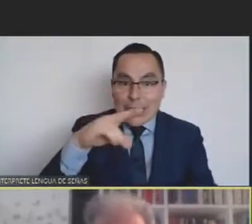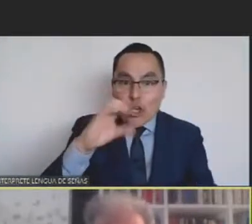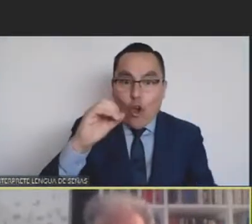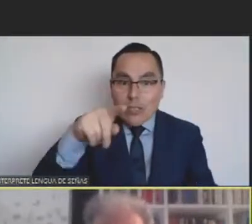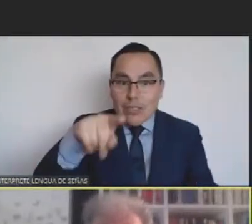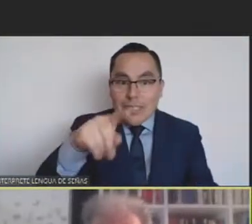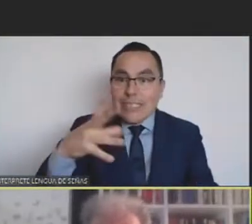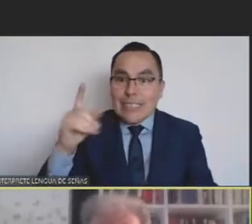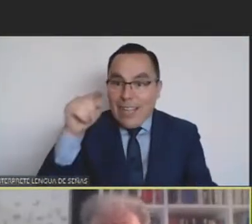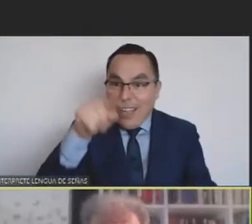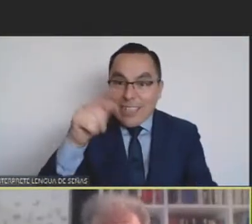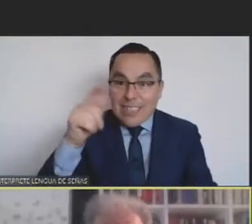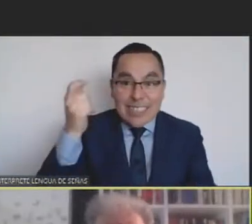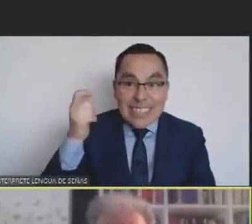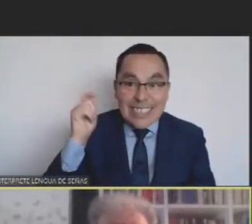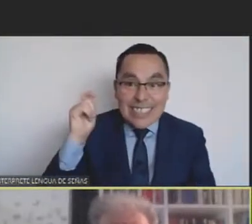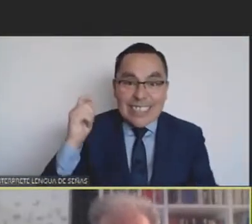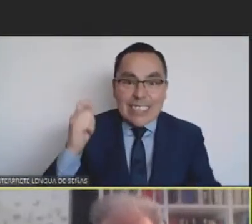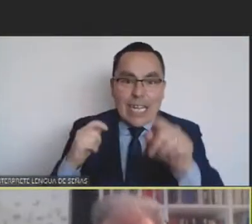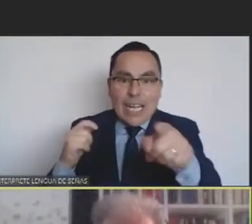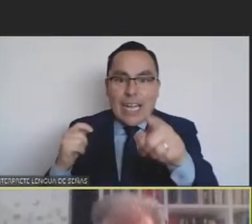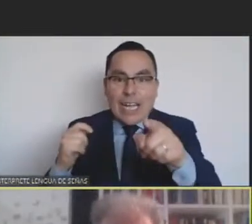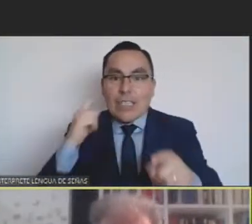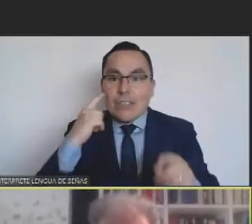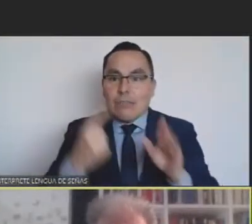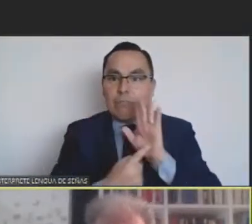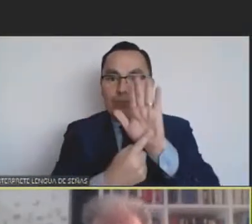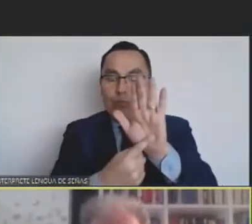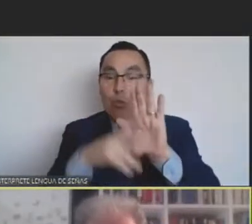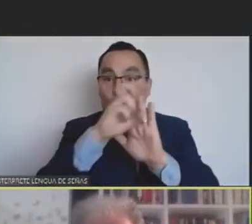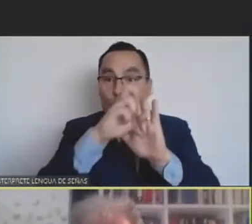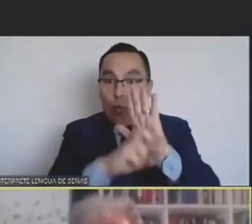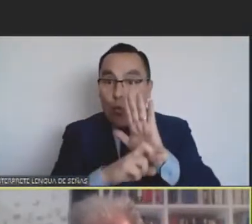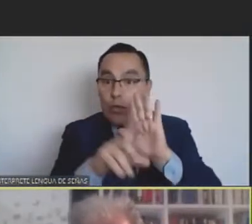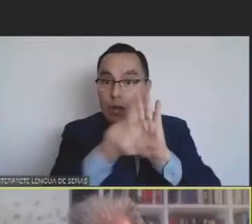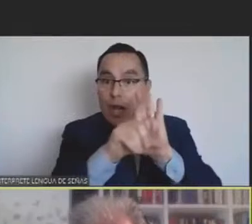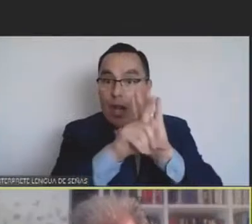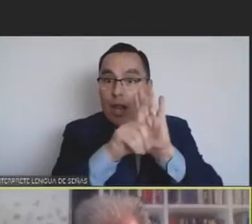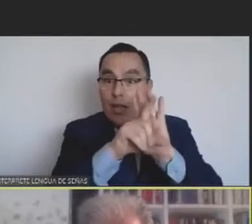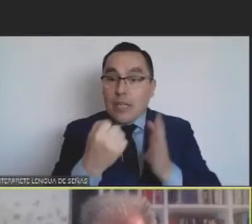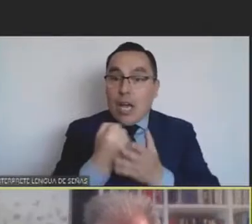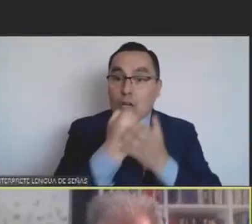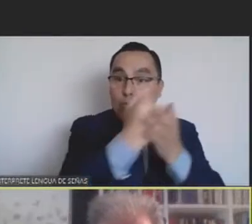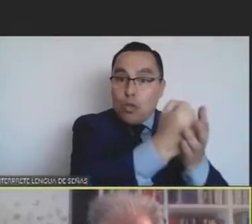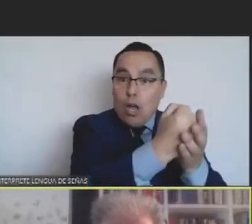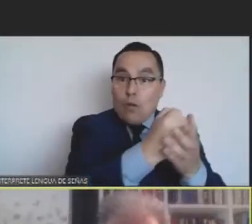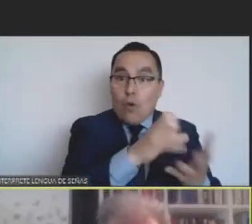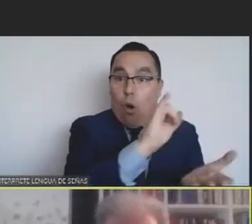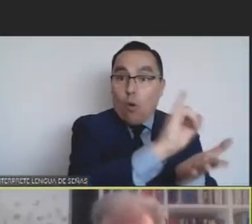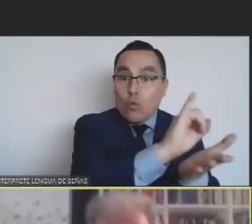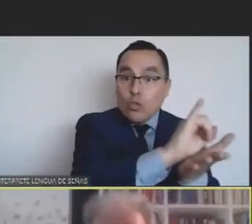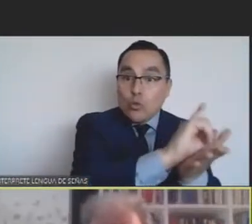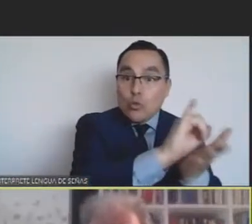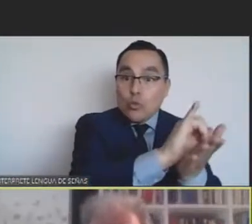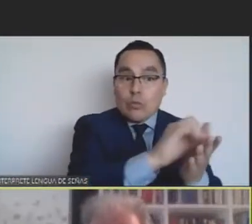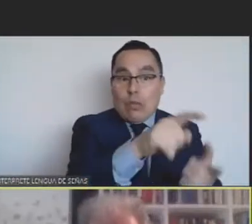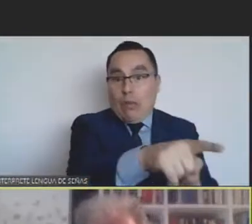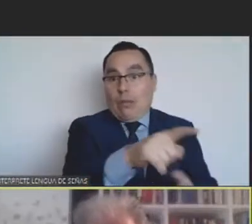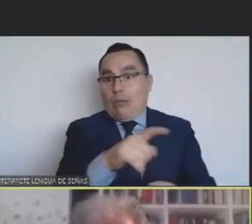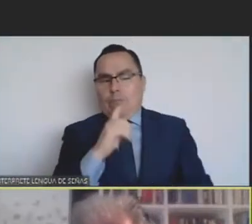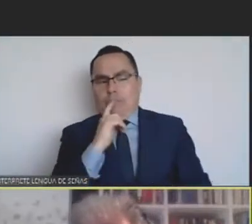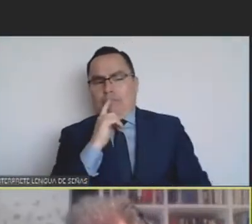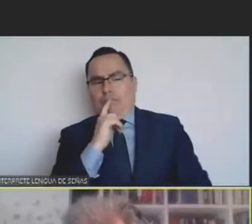cierto?, habría propuesto una indicación, un proyecto de ley que favorecía a una institución polémica en el